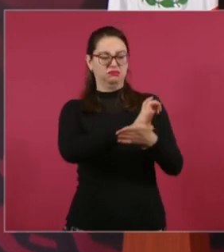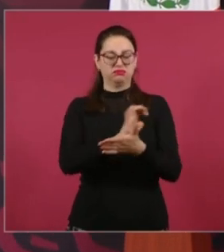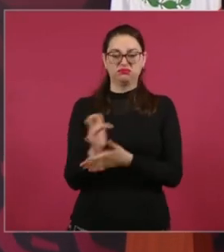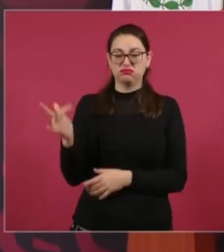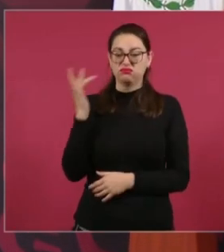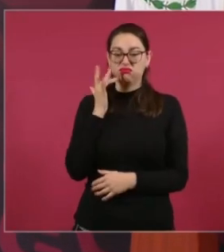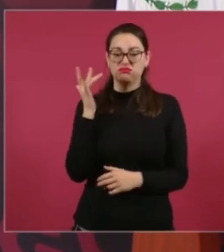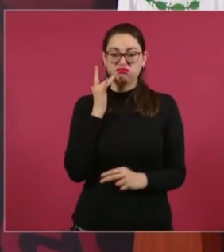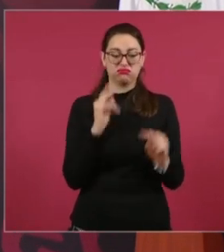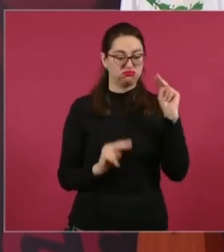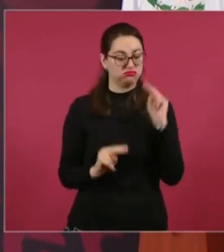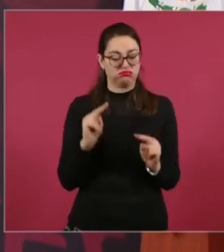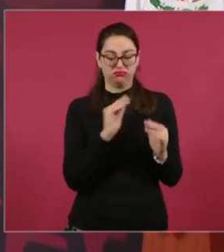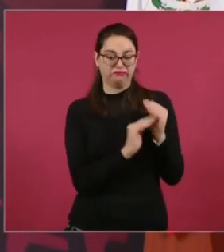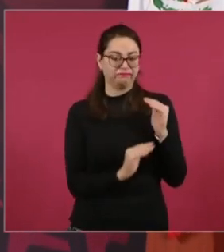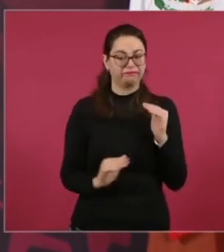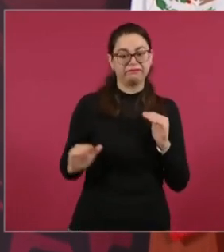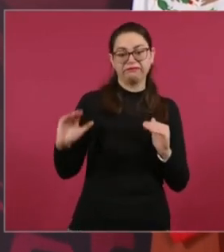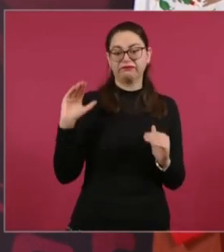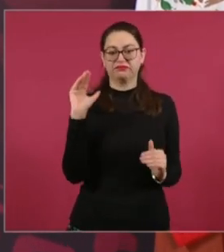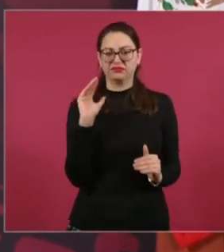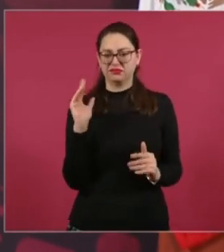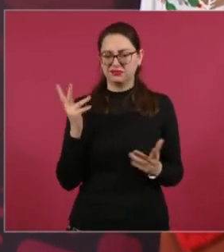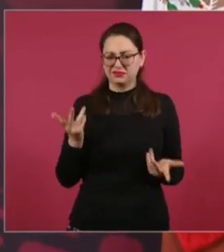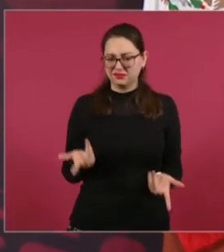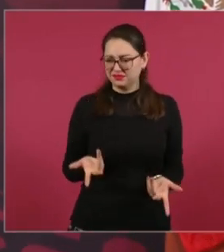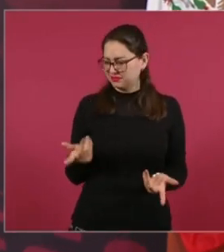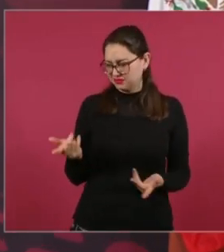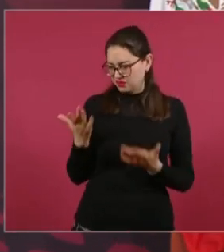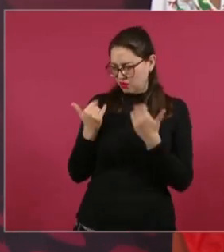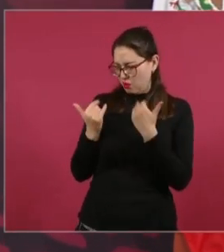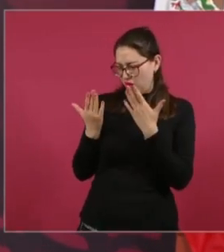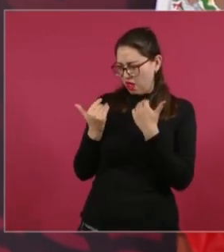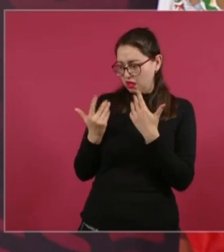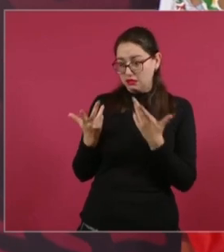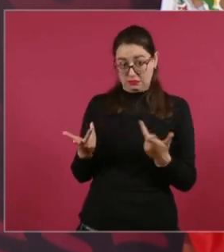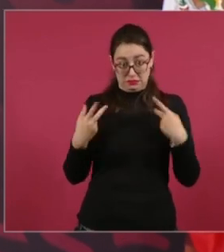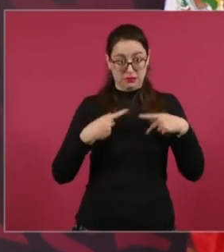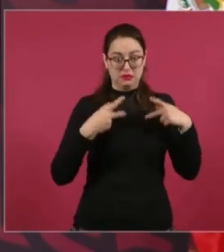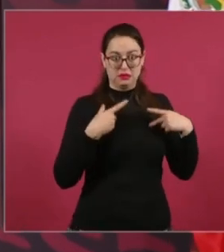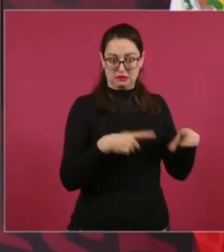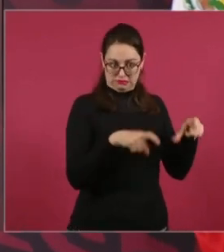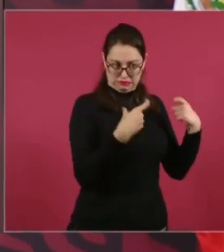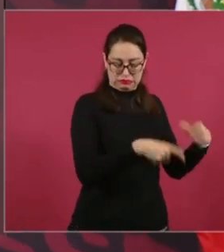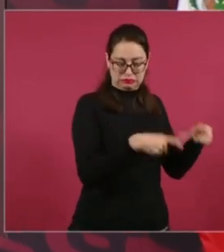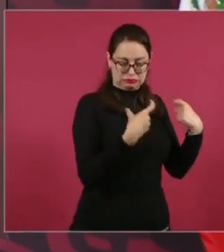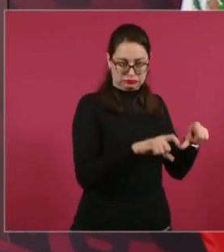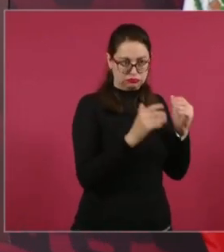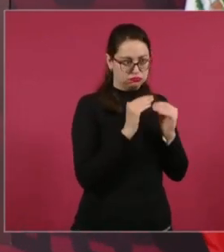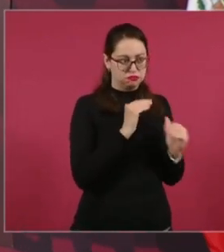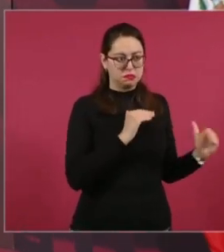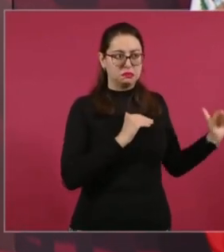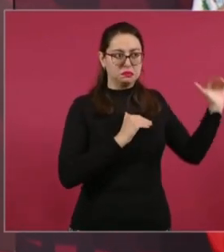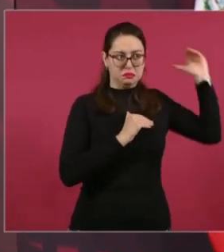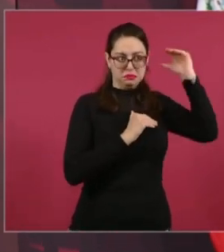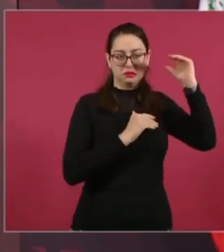aristócratas. Es increíble